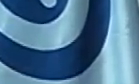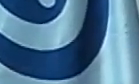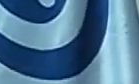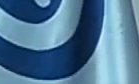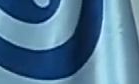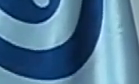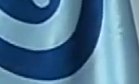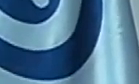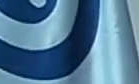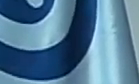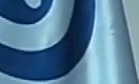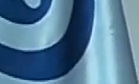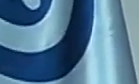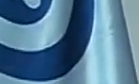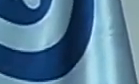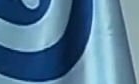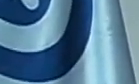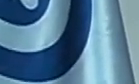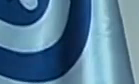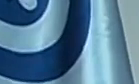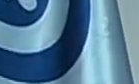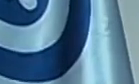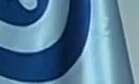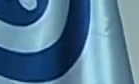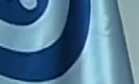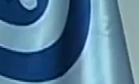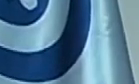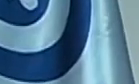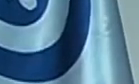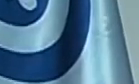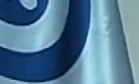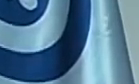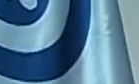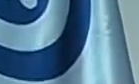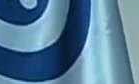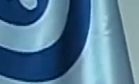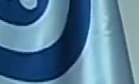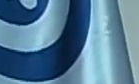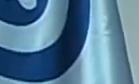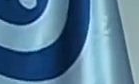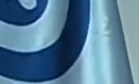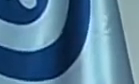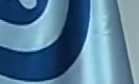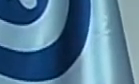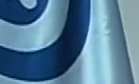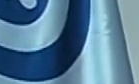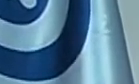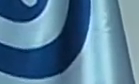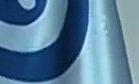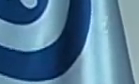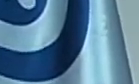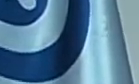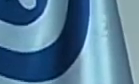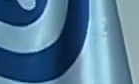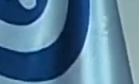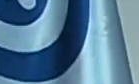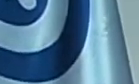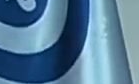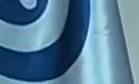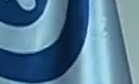Buenos días. Tengan todos ustedes, pueblo de Venezuela. El Ministerio Público el día de hoy